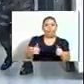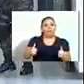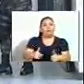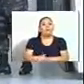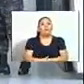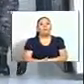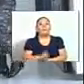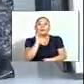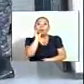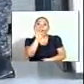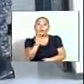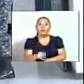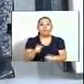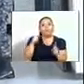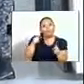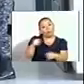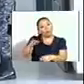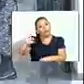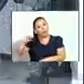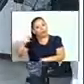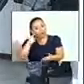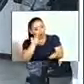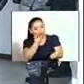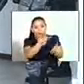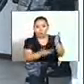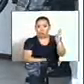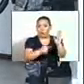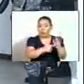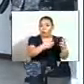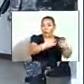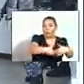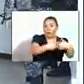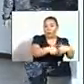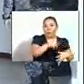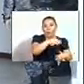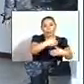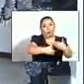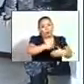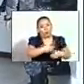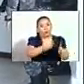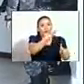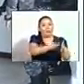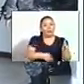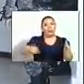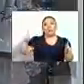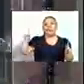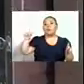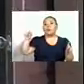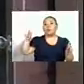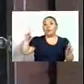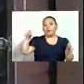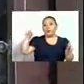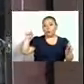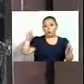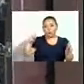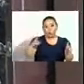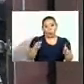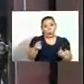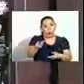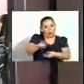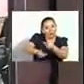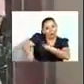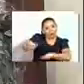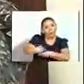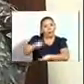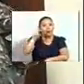Según las acusaciones de la Fiscalía, la empresa Centrum, por la que se procesa a López Davison, cambió más de 14 mil armas